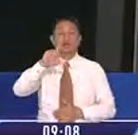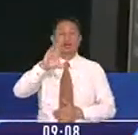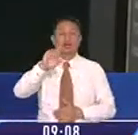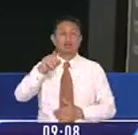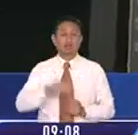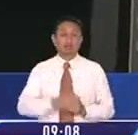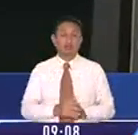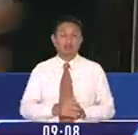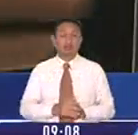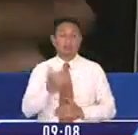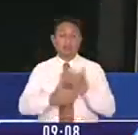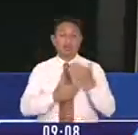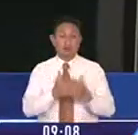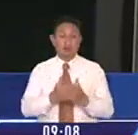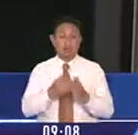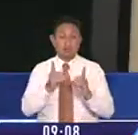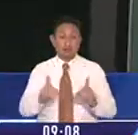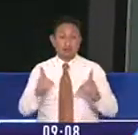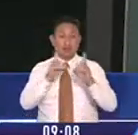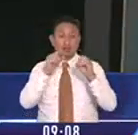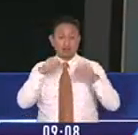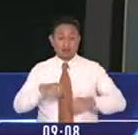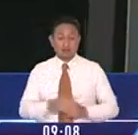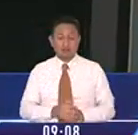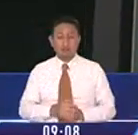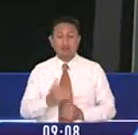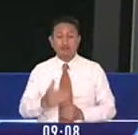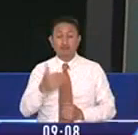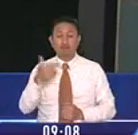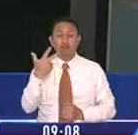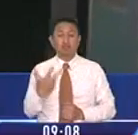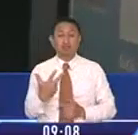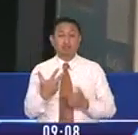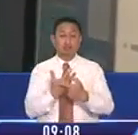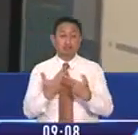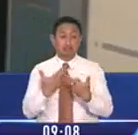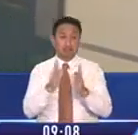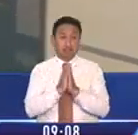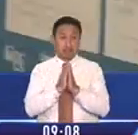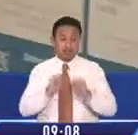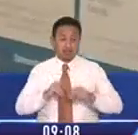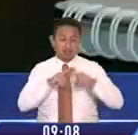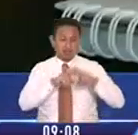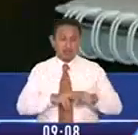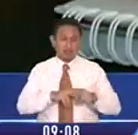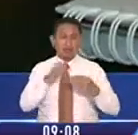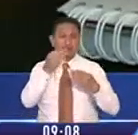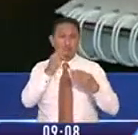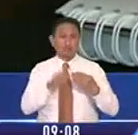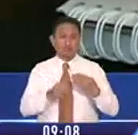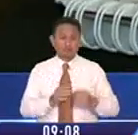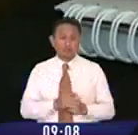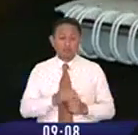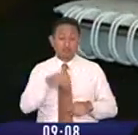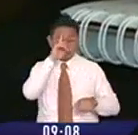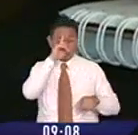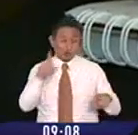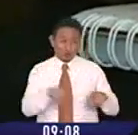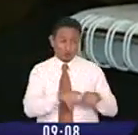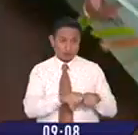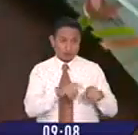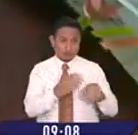día después se conocerán los resultados y en los 3 días posteriores los aspirantes pueden pedir una recalificación en caso de no estar conformes con su